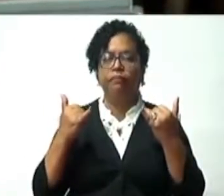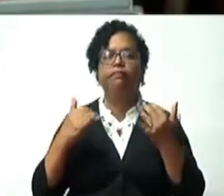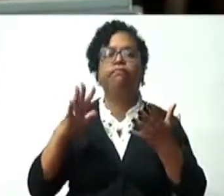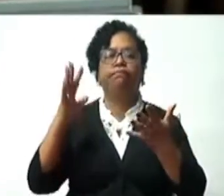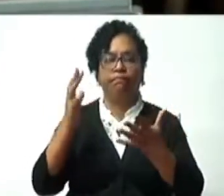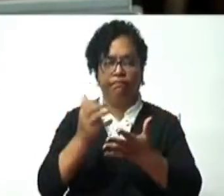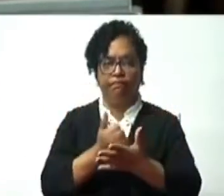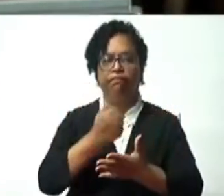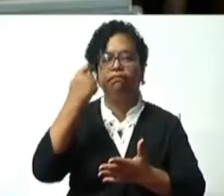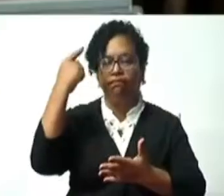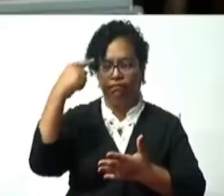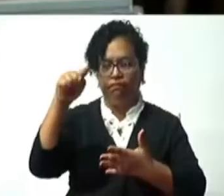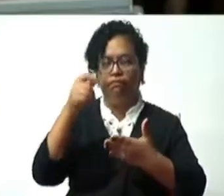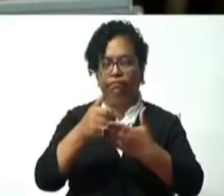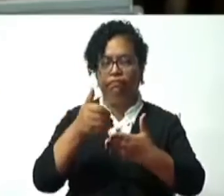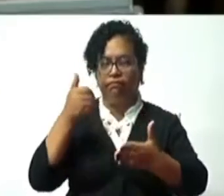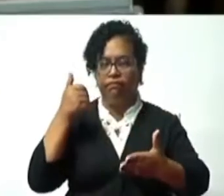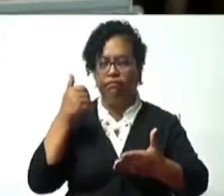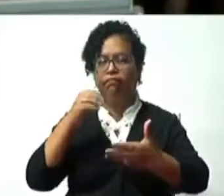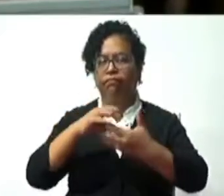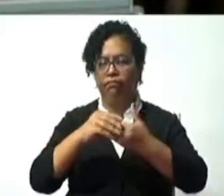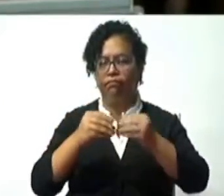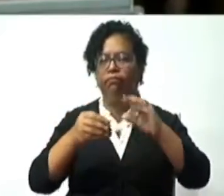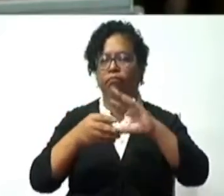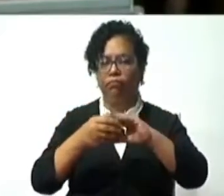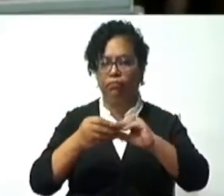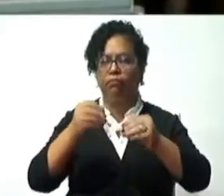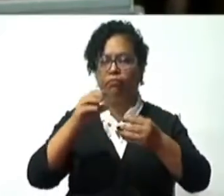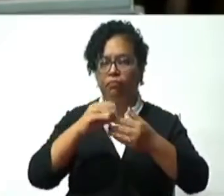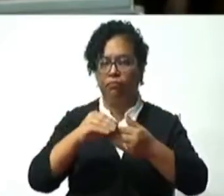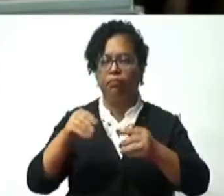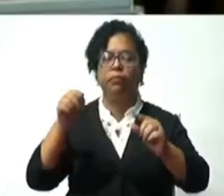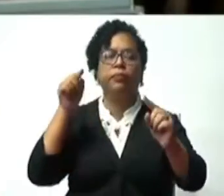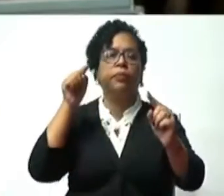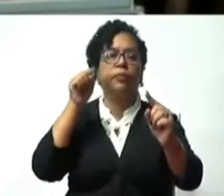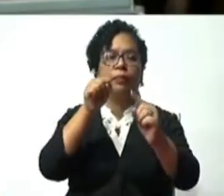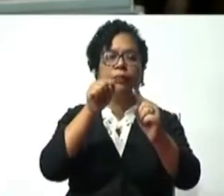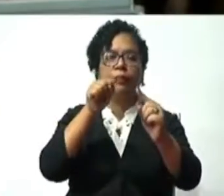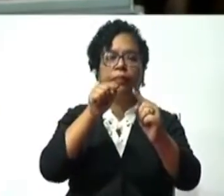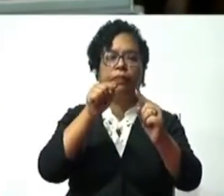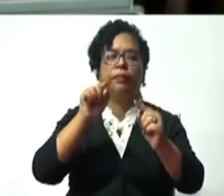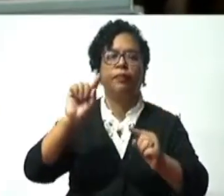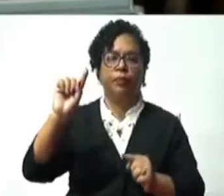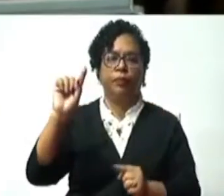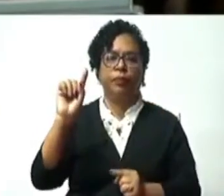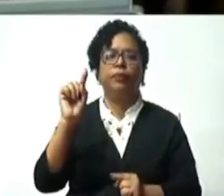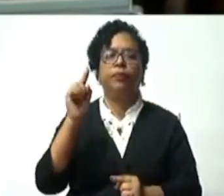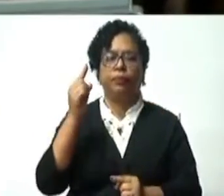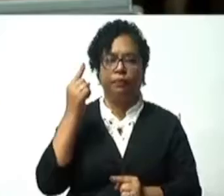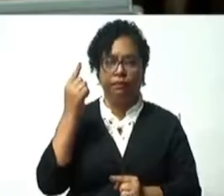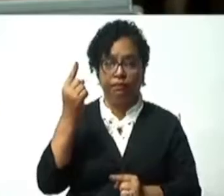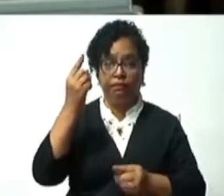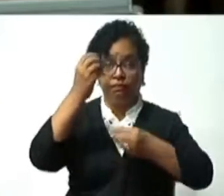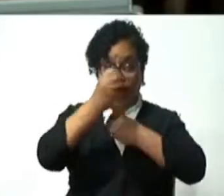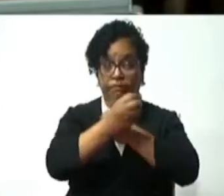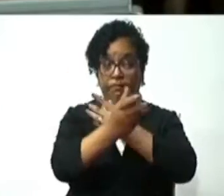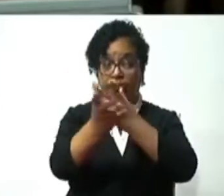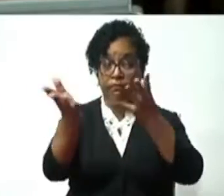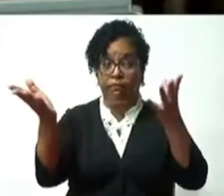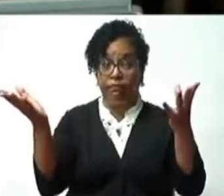previo con el objetivo, primeramente, de informar